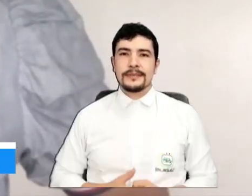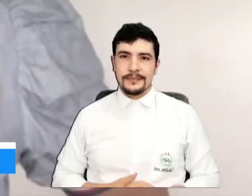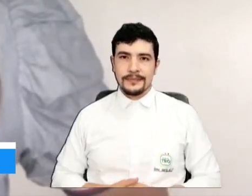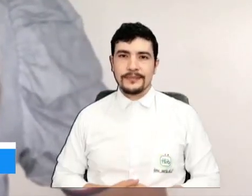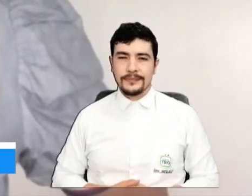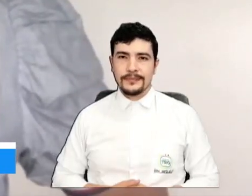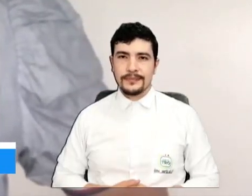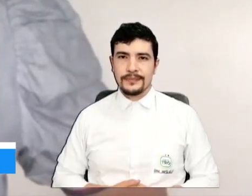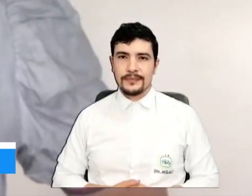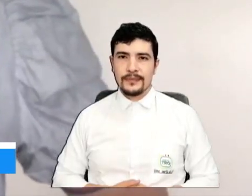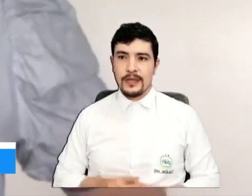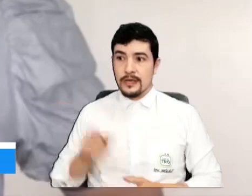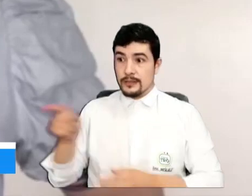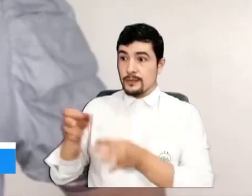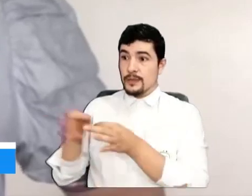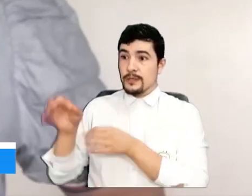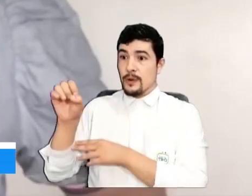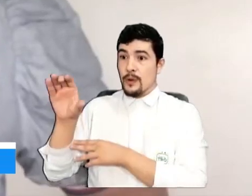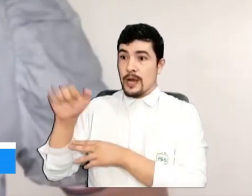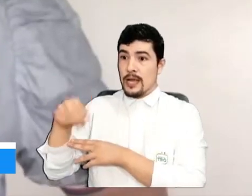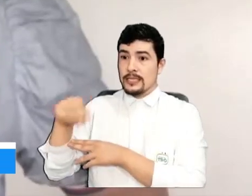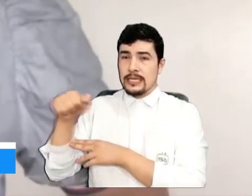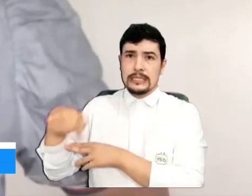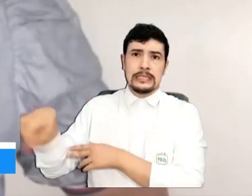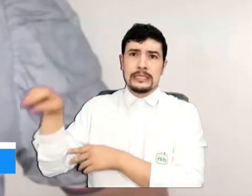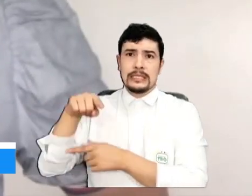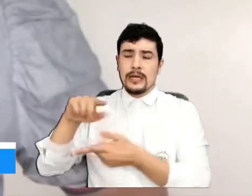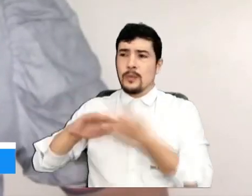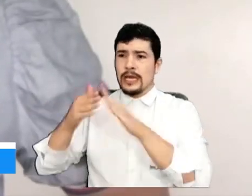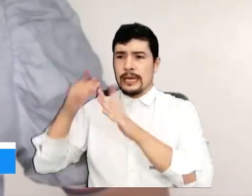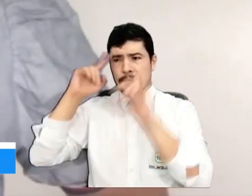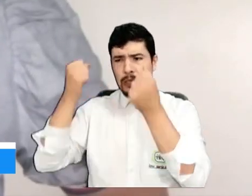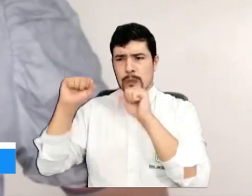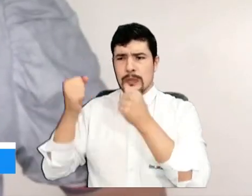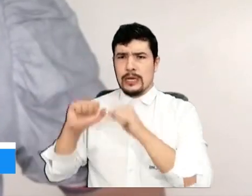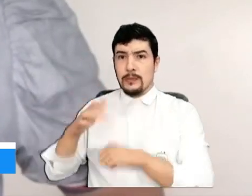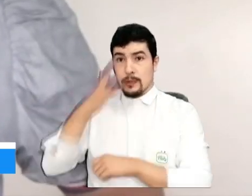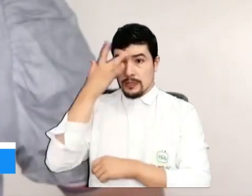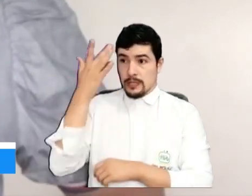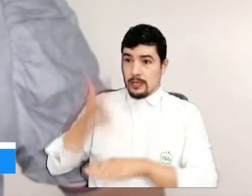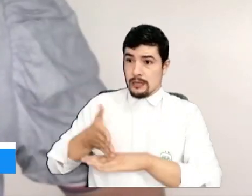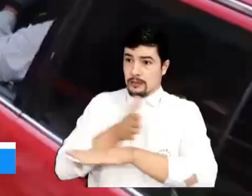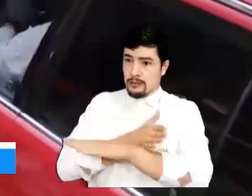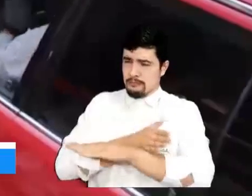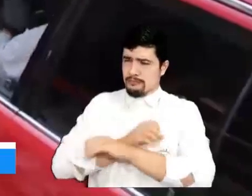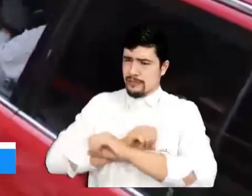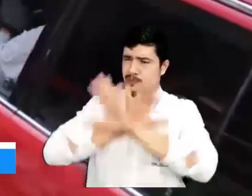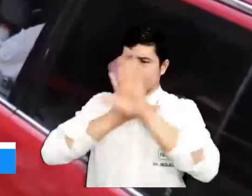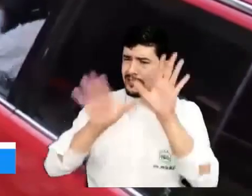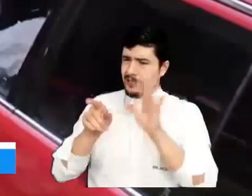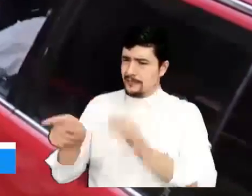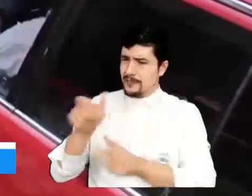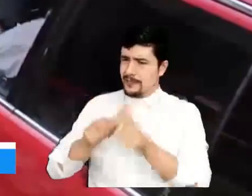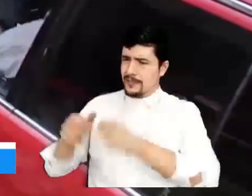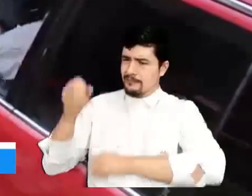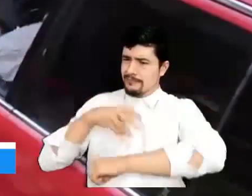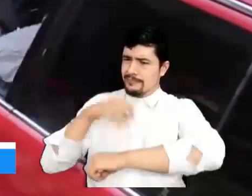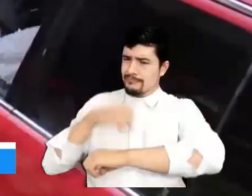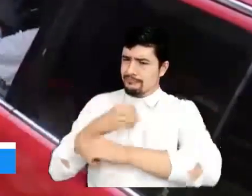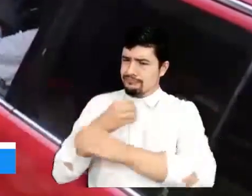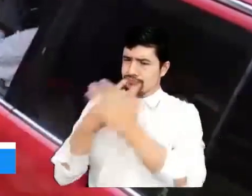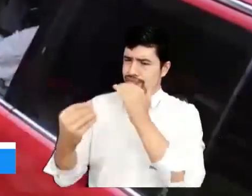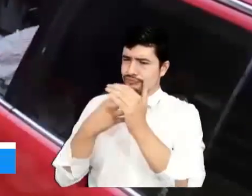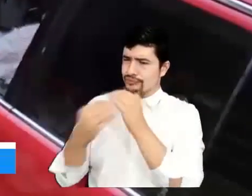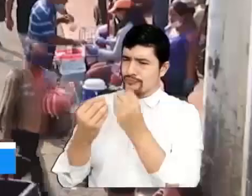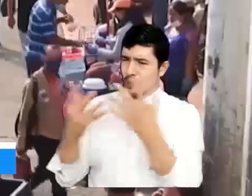horas se buscan algunas medidas más fuertes para quienes desacatan la medida de aislamiento. Este es el panorama en el